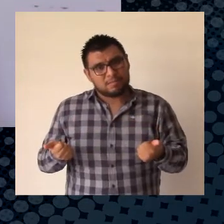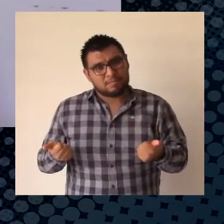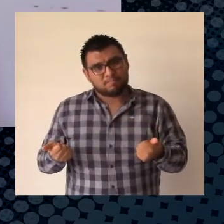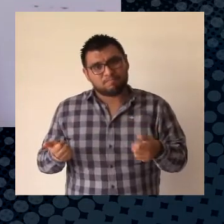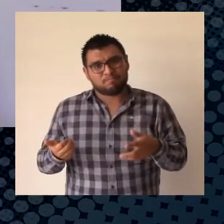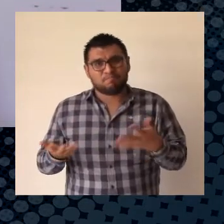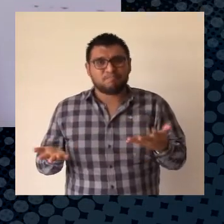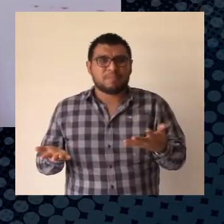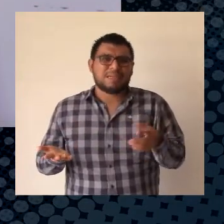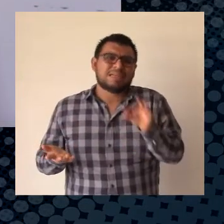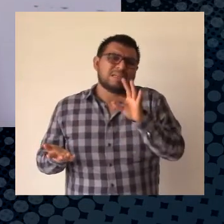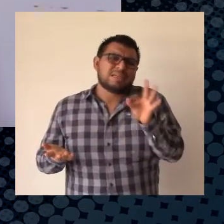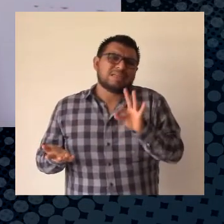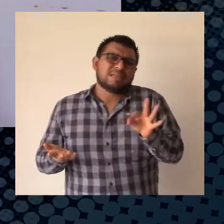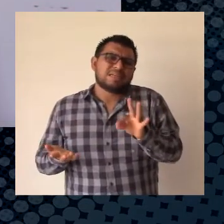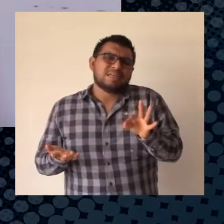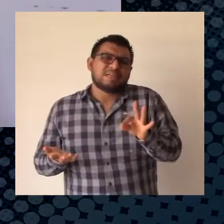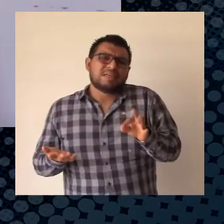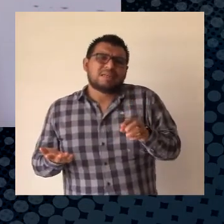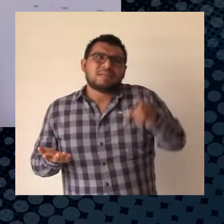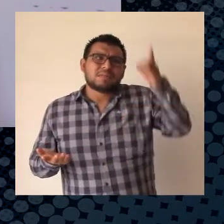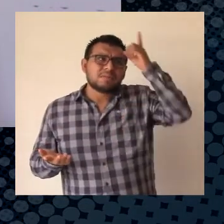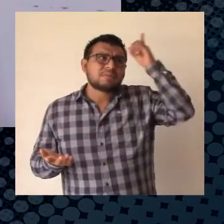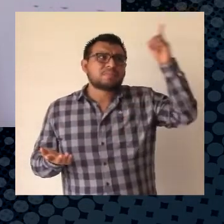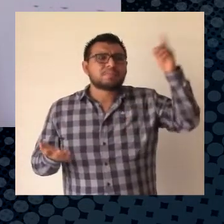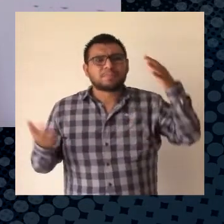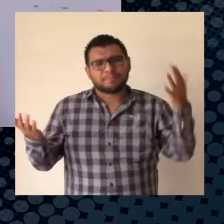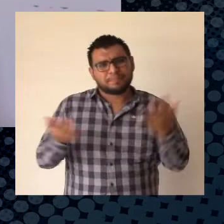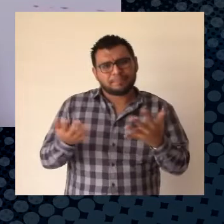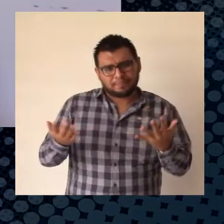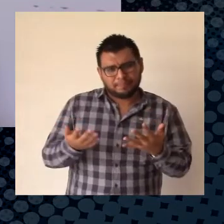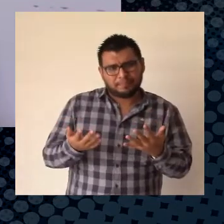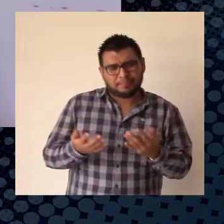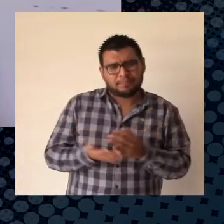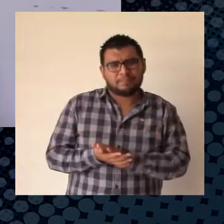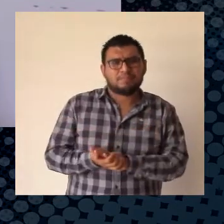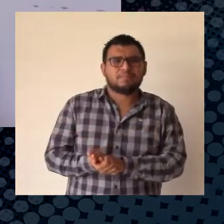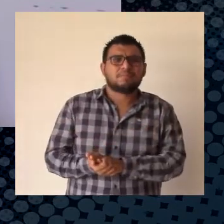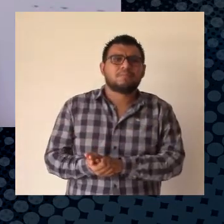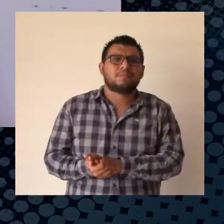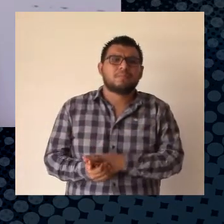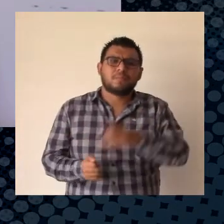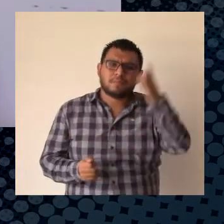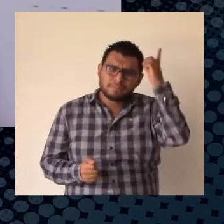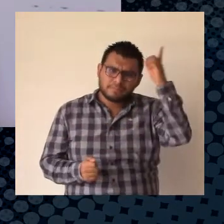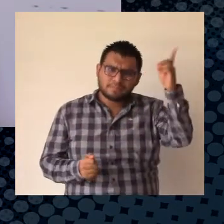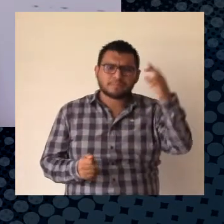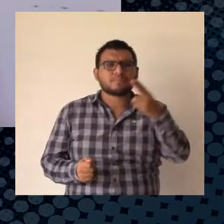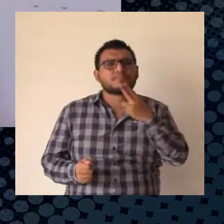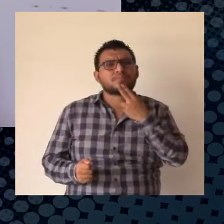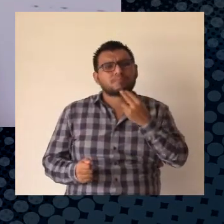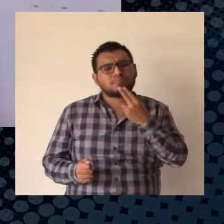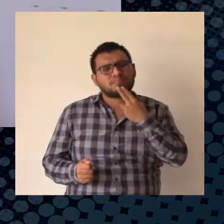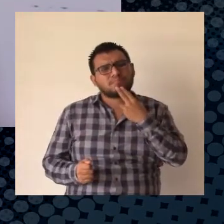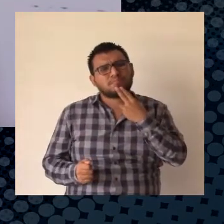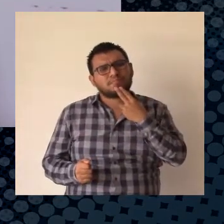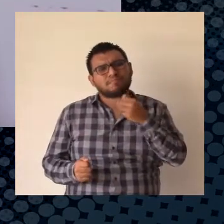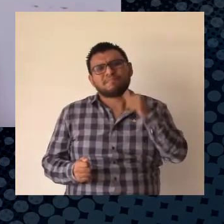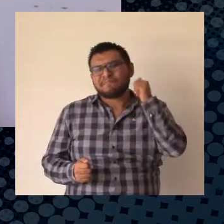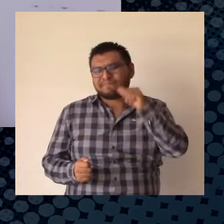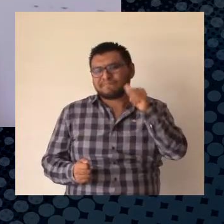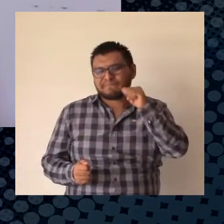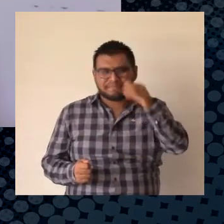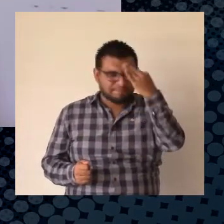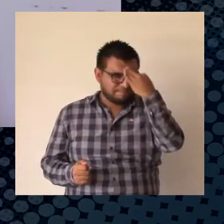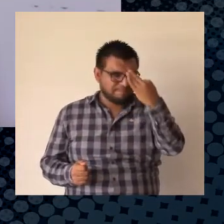le está pasando es algo de Dios para su vida. Dios puede usar aún, pues, estos